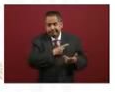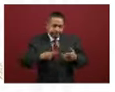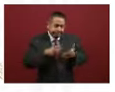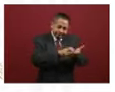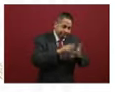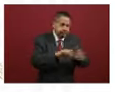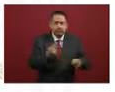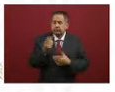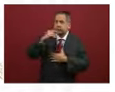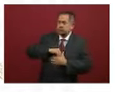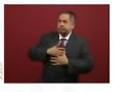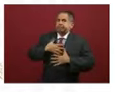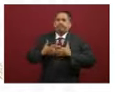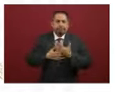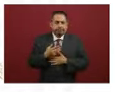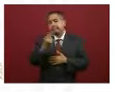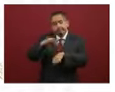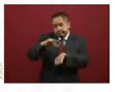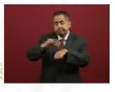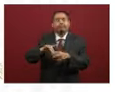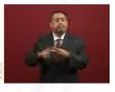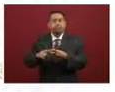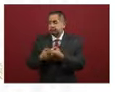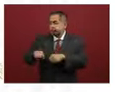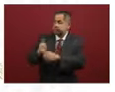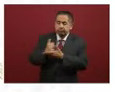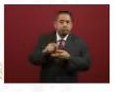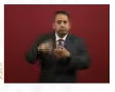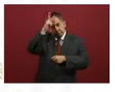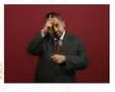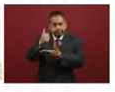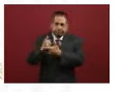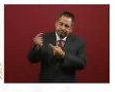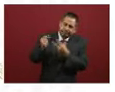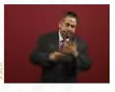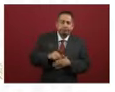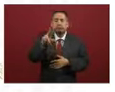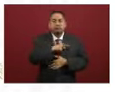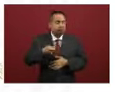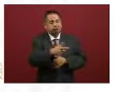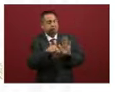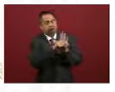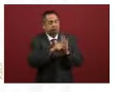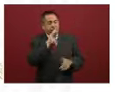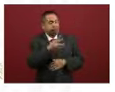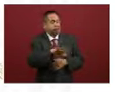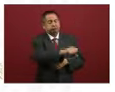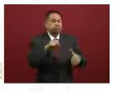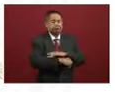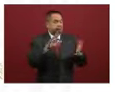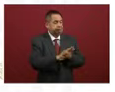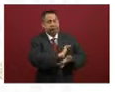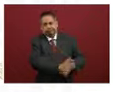bien, consumir una sustancia, requieren de ayuda médica, requieren de ayuda social, requieren de la ayuda de la familia, de los amigos, y no de la estigmatización, la persecución y